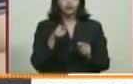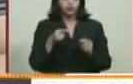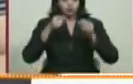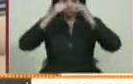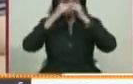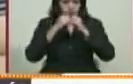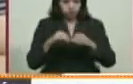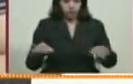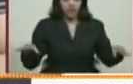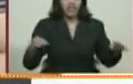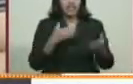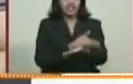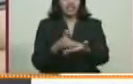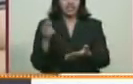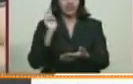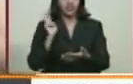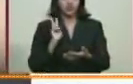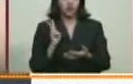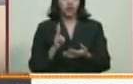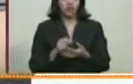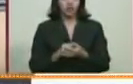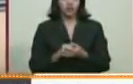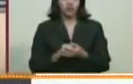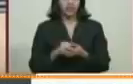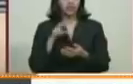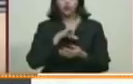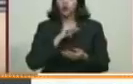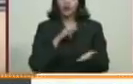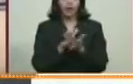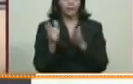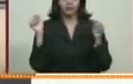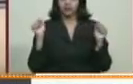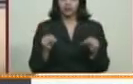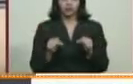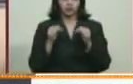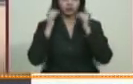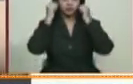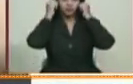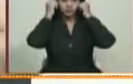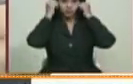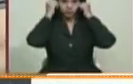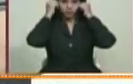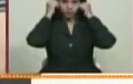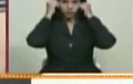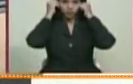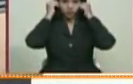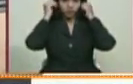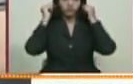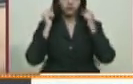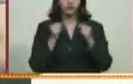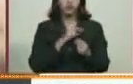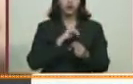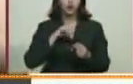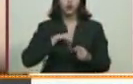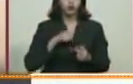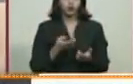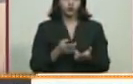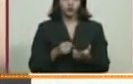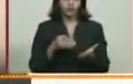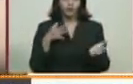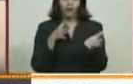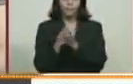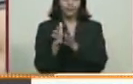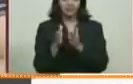esto no lo para nadie. Eso no va a pasar aquí. Nosotros no vamos a permitir que eso ocurra, en tanto